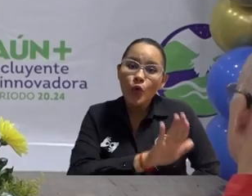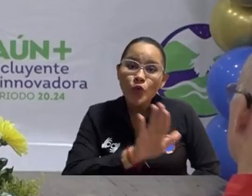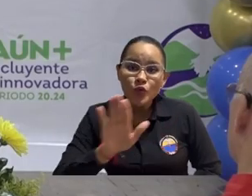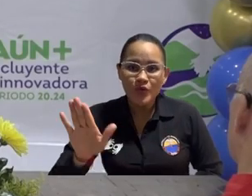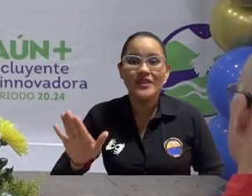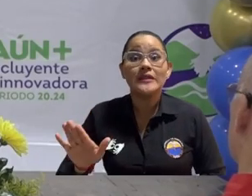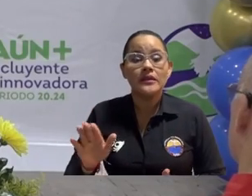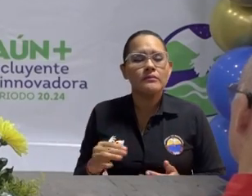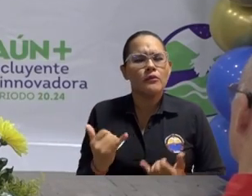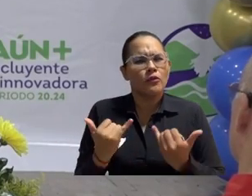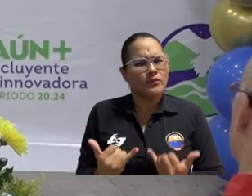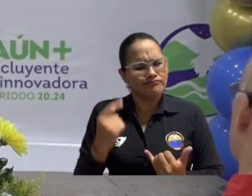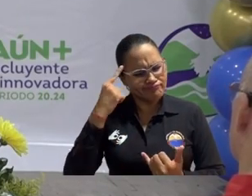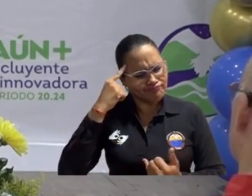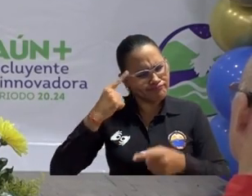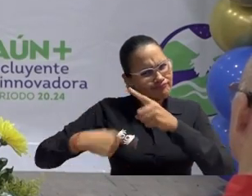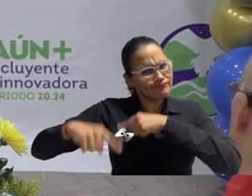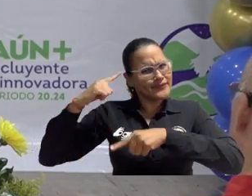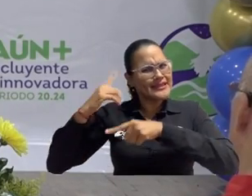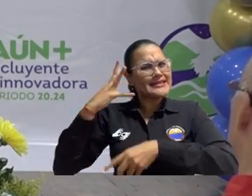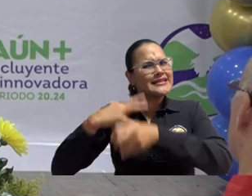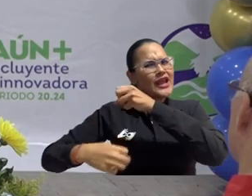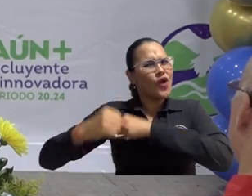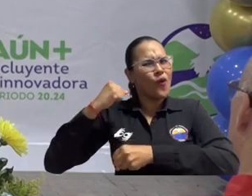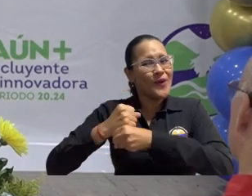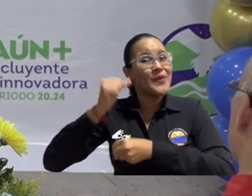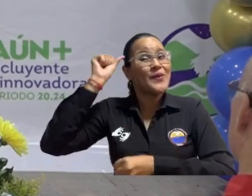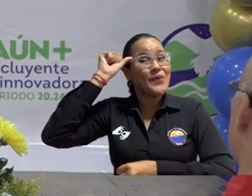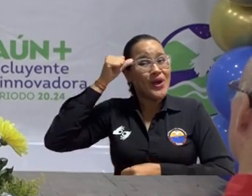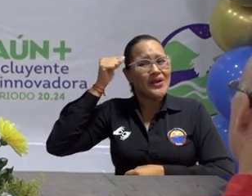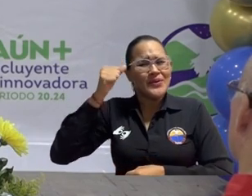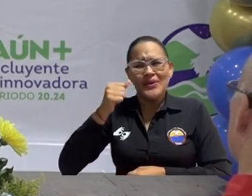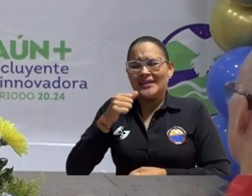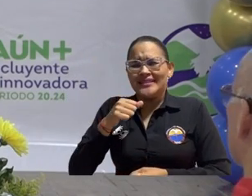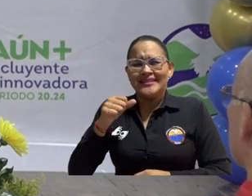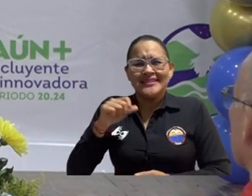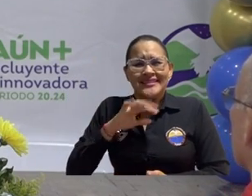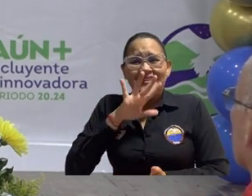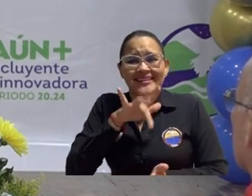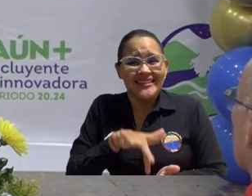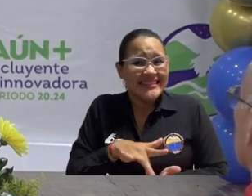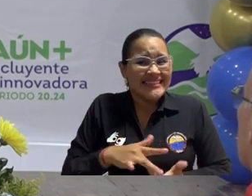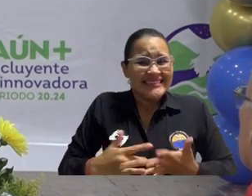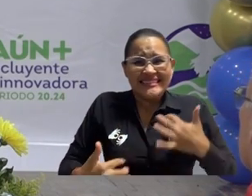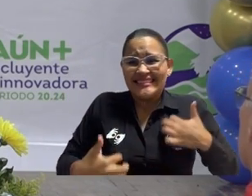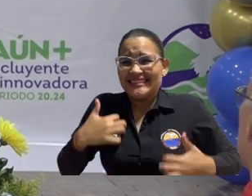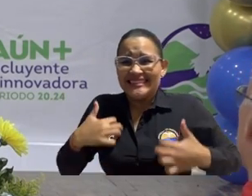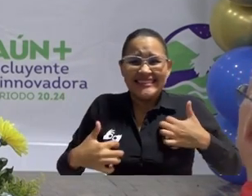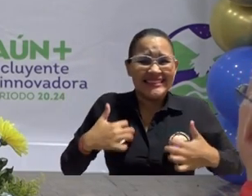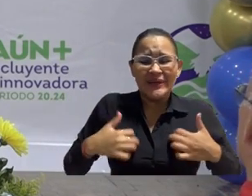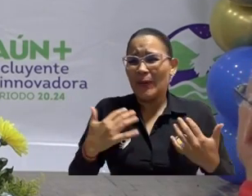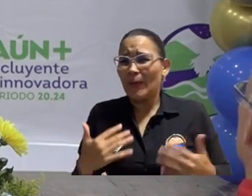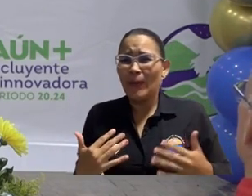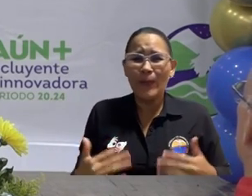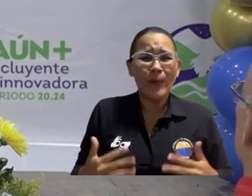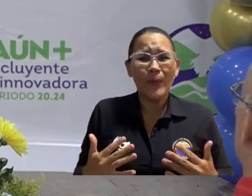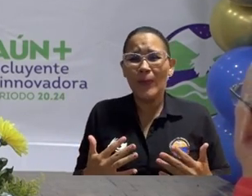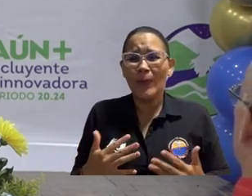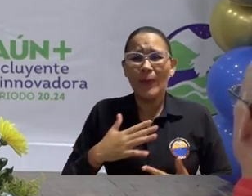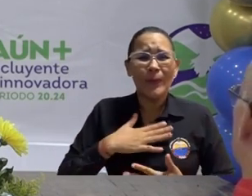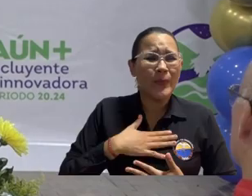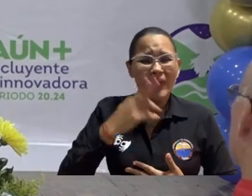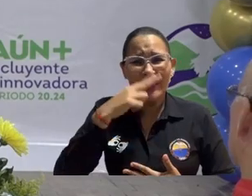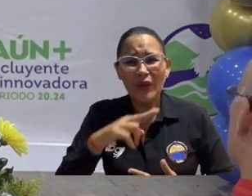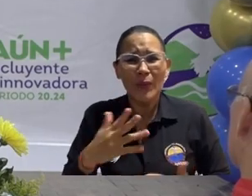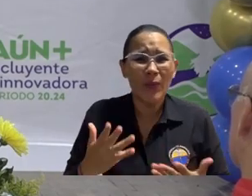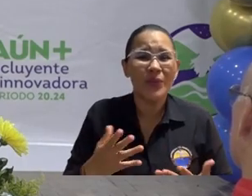Ustedes, si hoy se van en el tiempo, hace 5 años, cuando llegaron muertos del susto, muertas del susto aquí, seguramente le dirían: